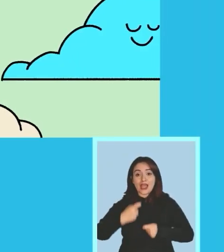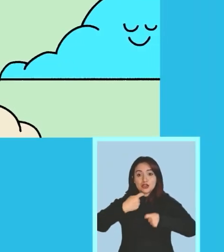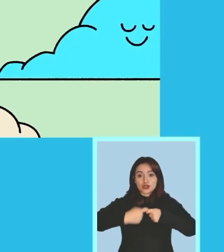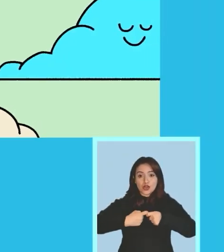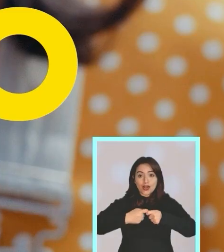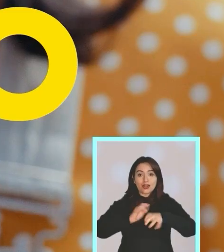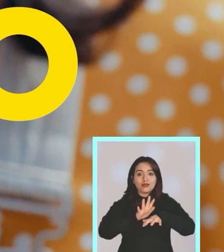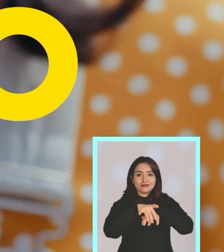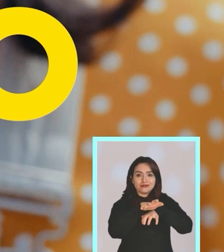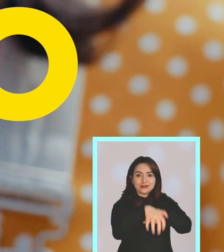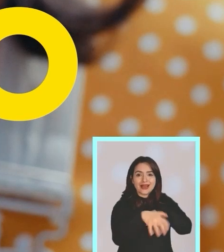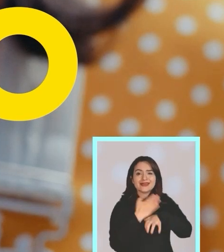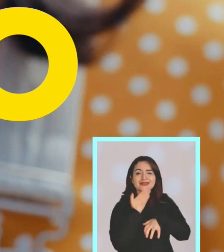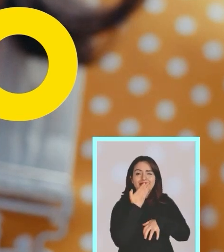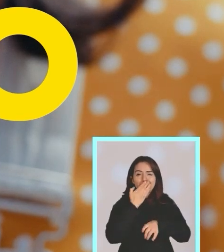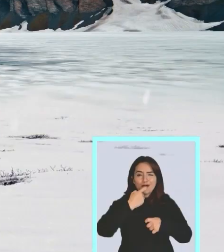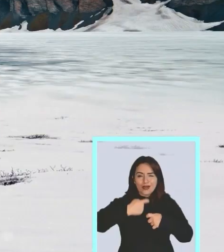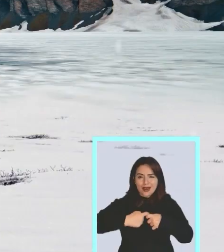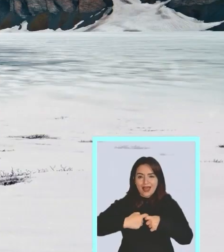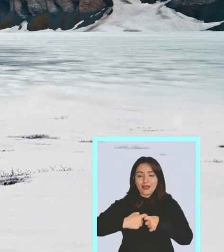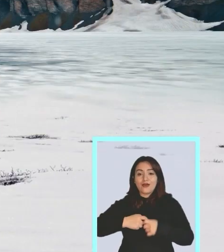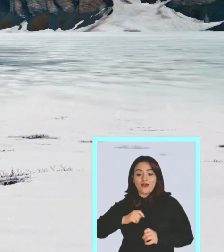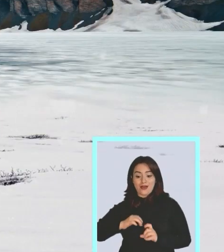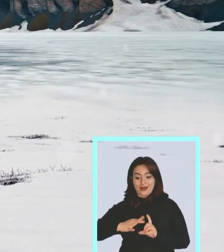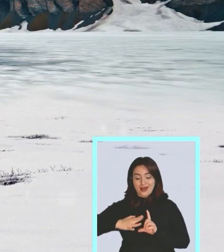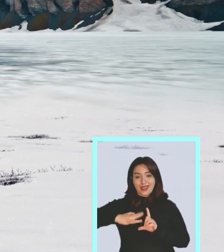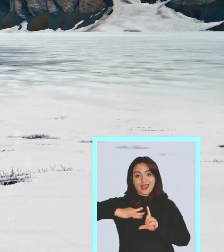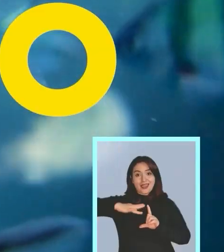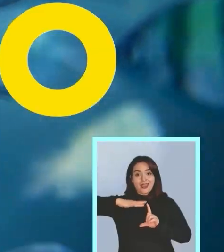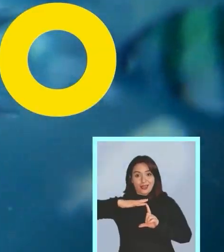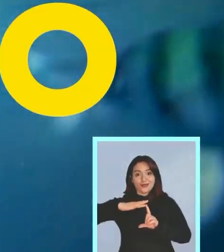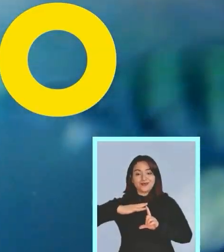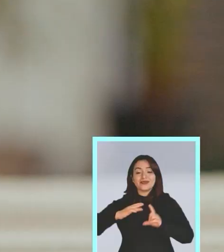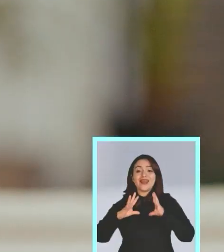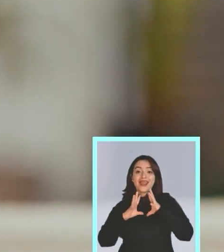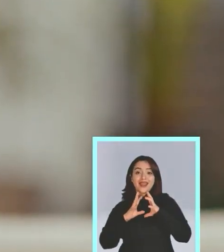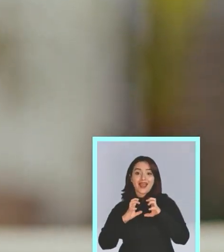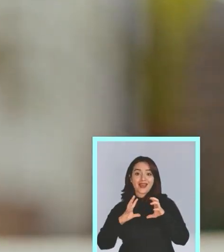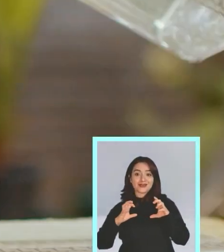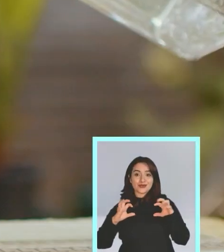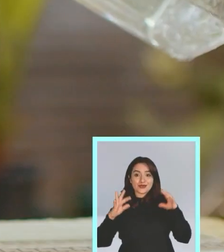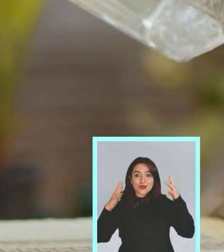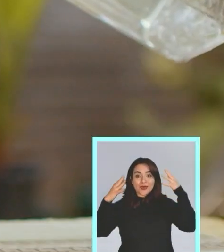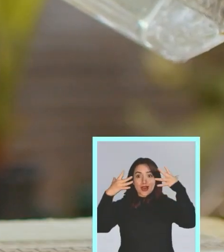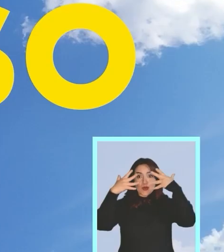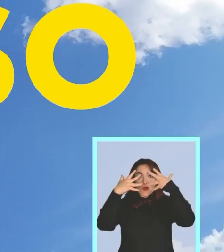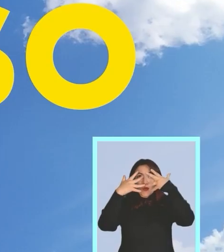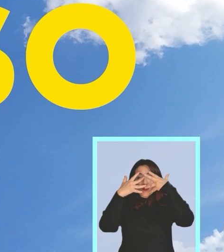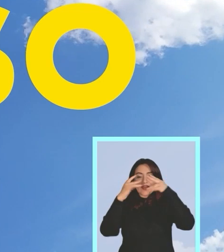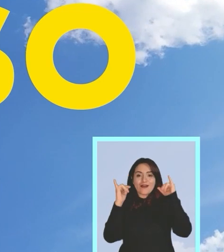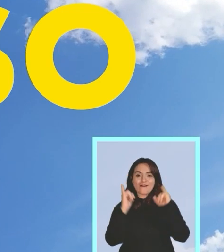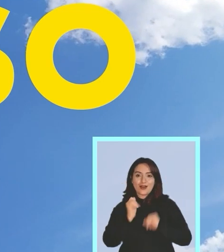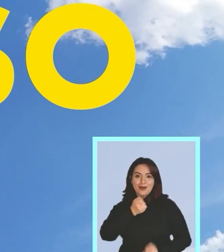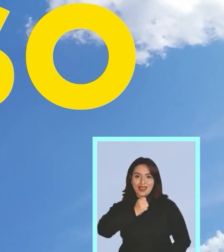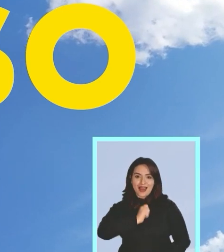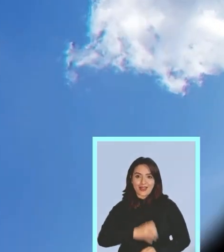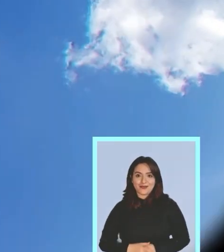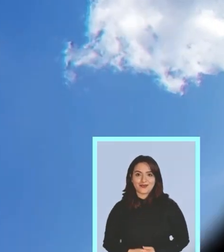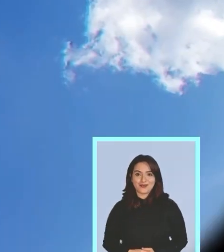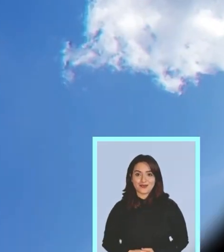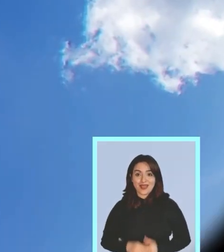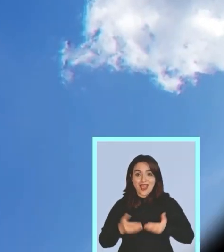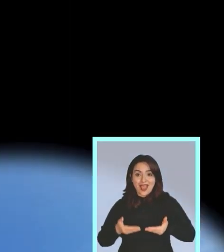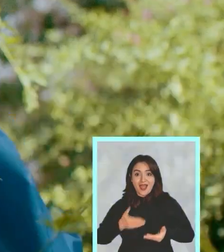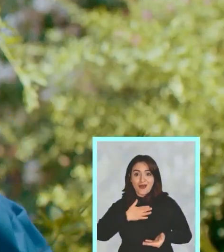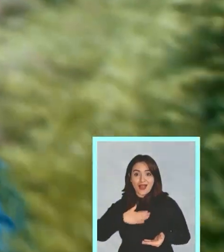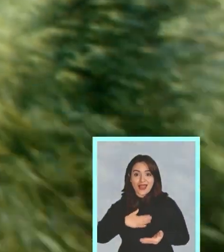3 estados. El estado sólido como en un glaciar congelado, el estado líquido como en este vaso alargado y el estado gaseoso como en una nube con forma